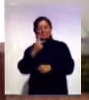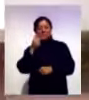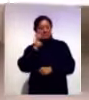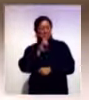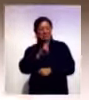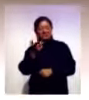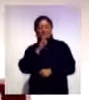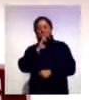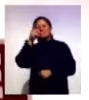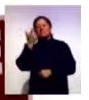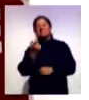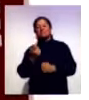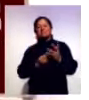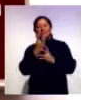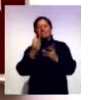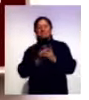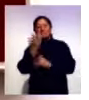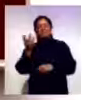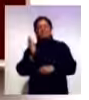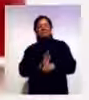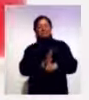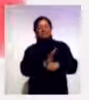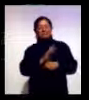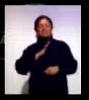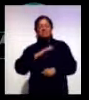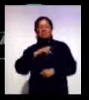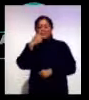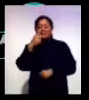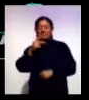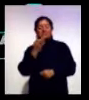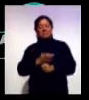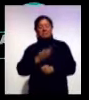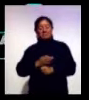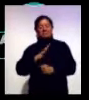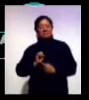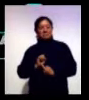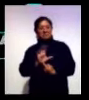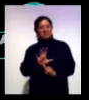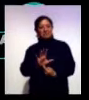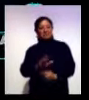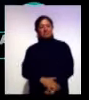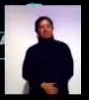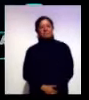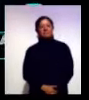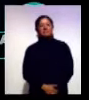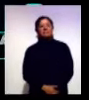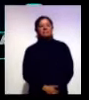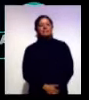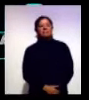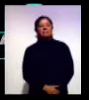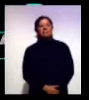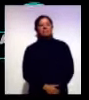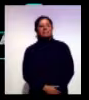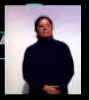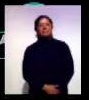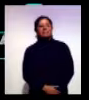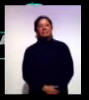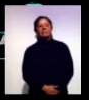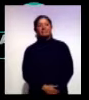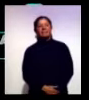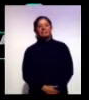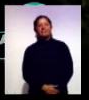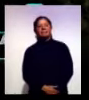los tenemos para ti. Y esta semana proyectamos... Recuerdo bien la historia de una malvada